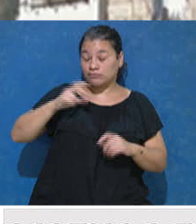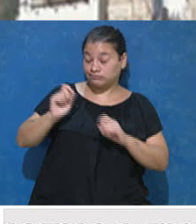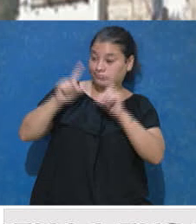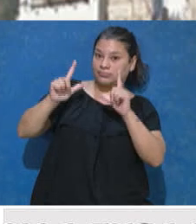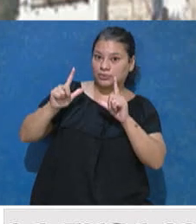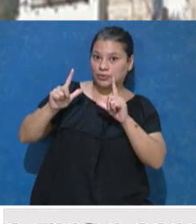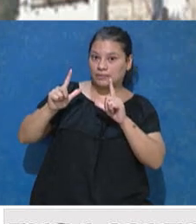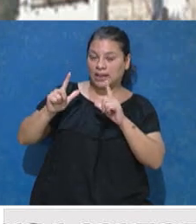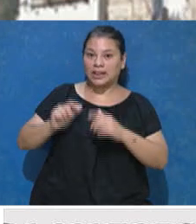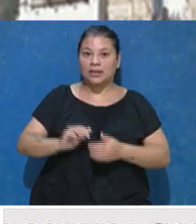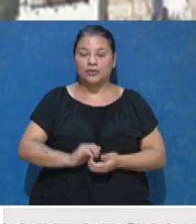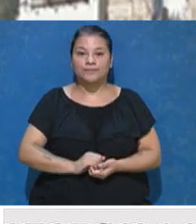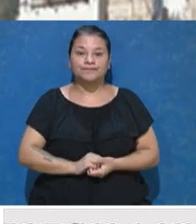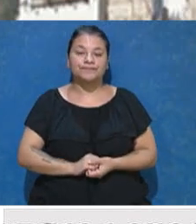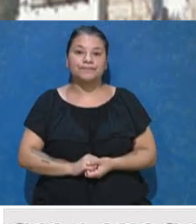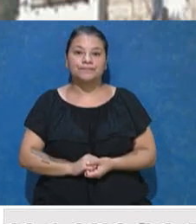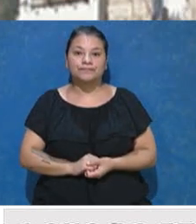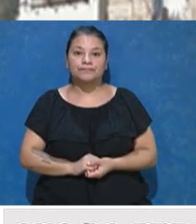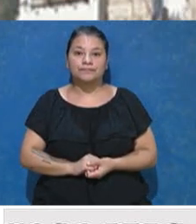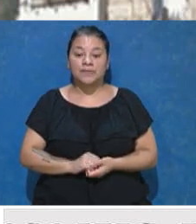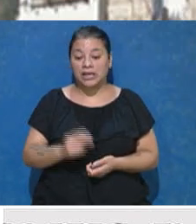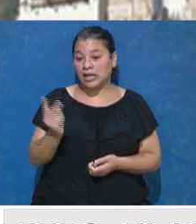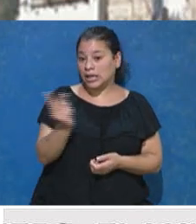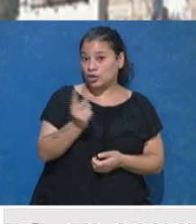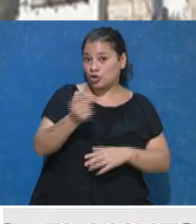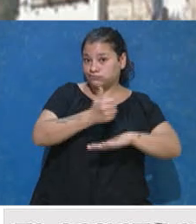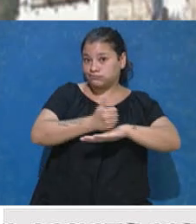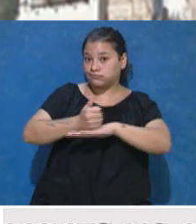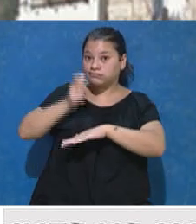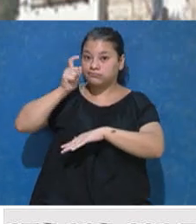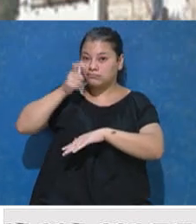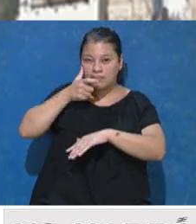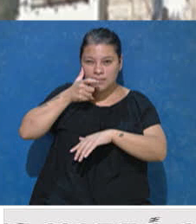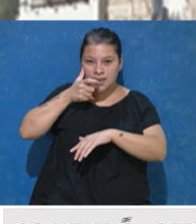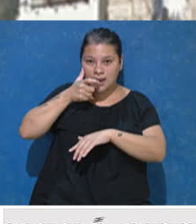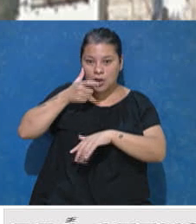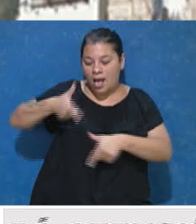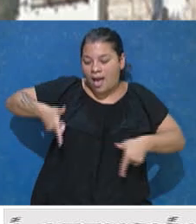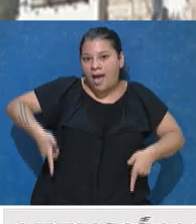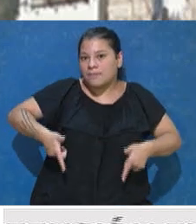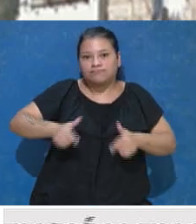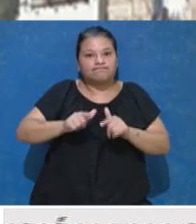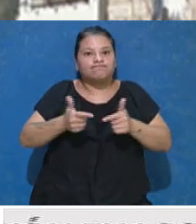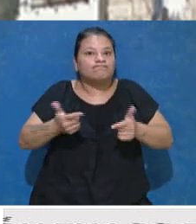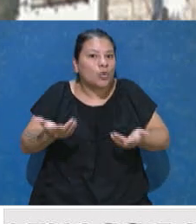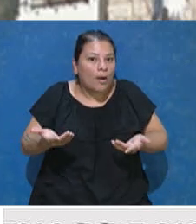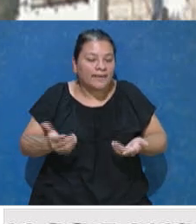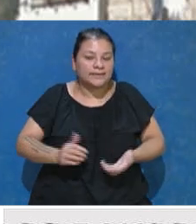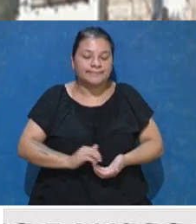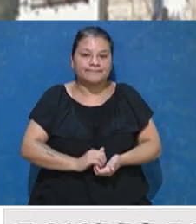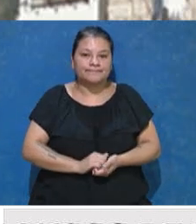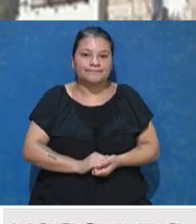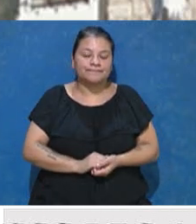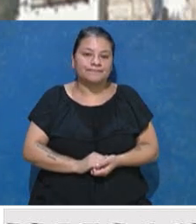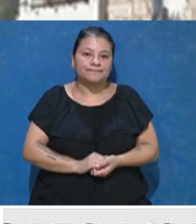de los delincuentes estos vigiladores sin portar armas así que estamos o